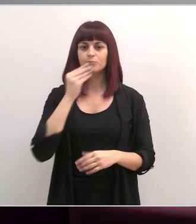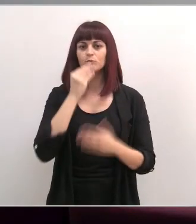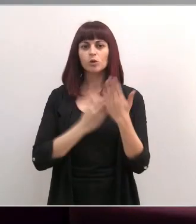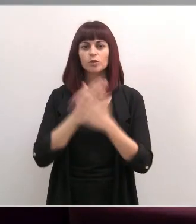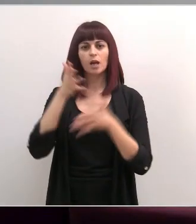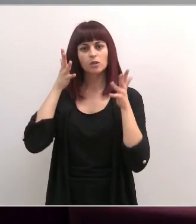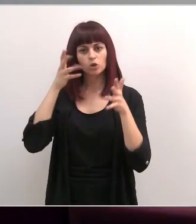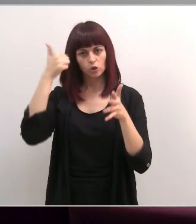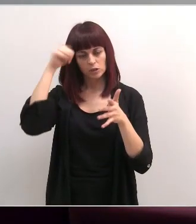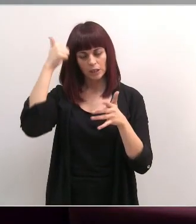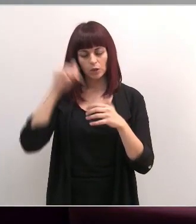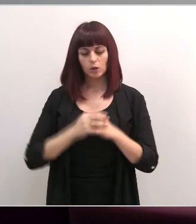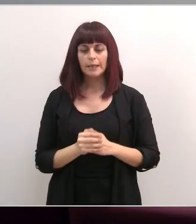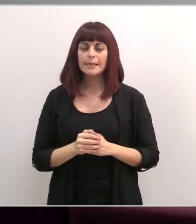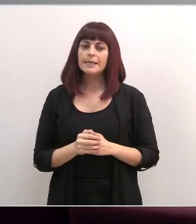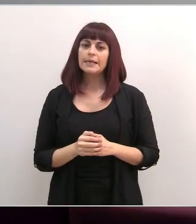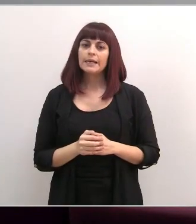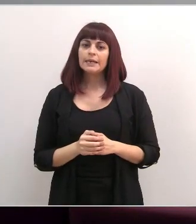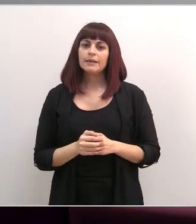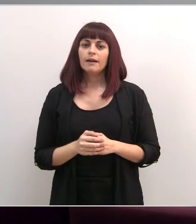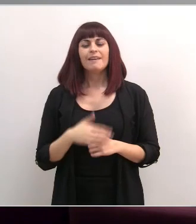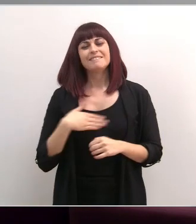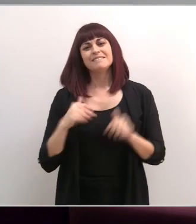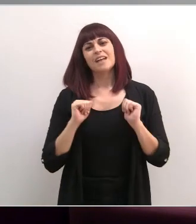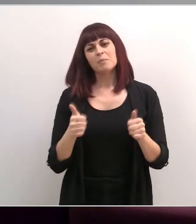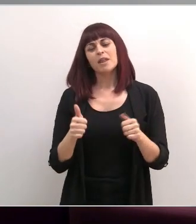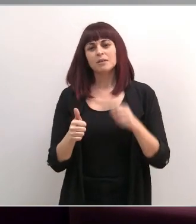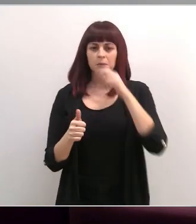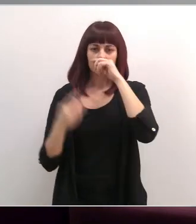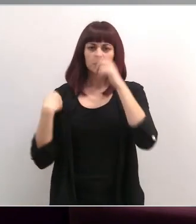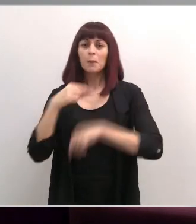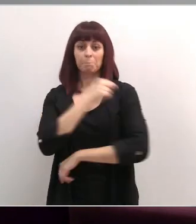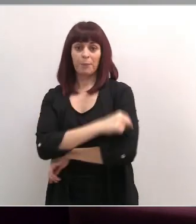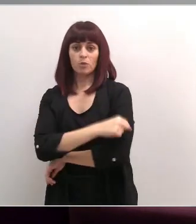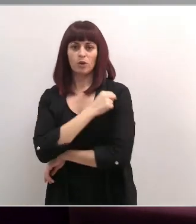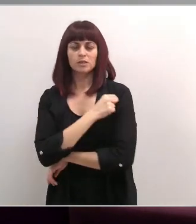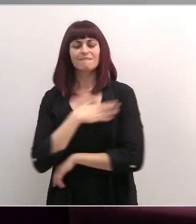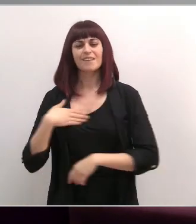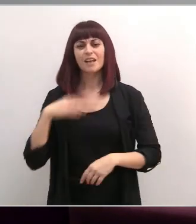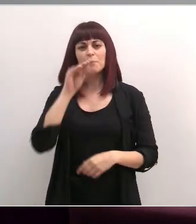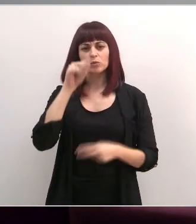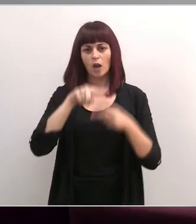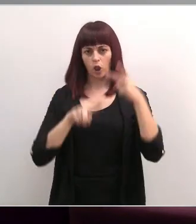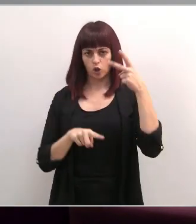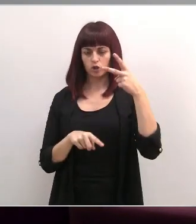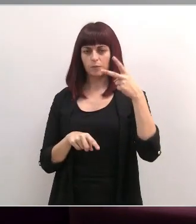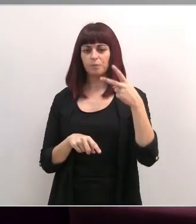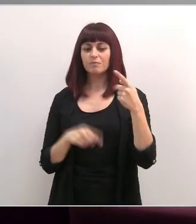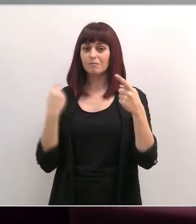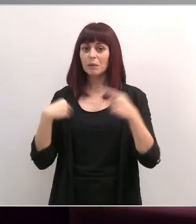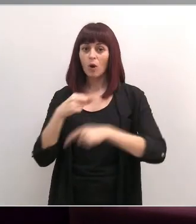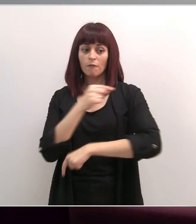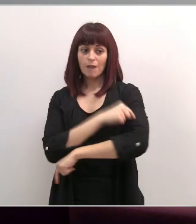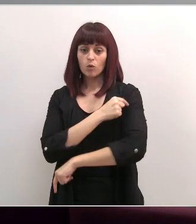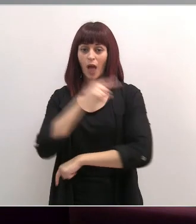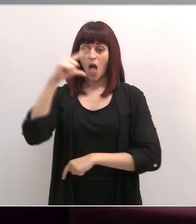días, consejero. Por empezar por el final, lo que ha comentado sobre las vacunas, le quería preguntar dos cosas. Si esta reducción de dosis